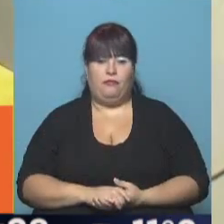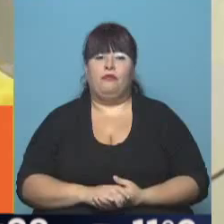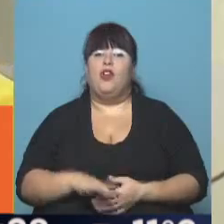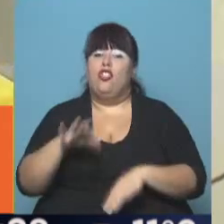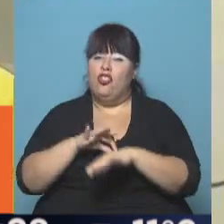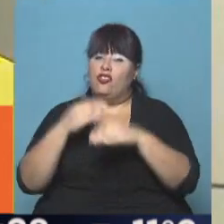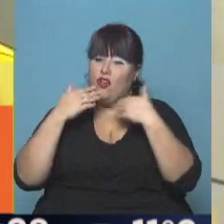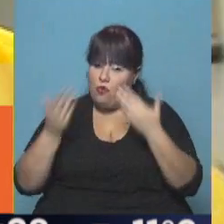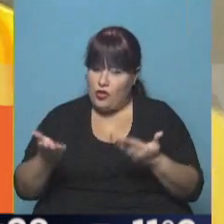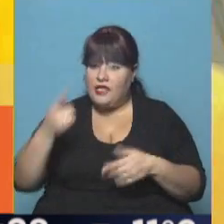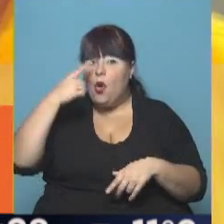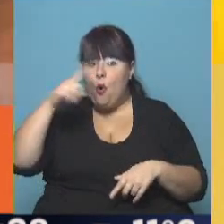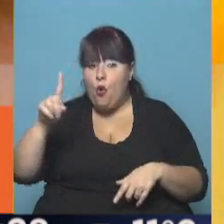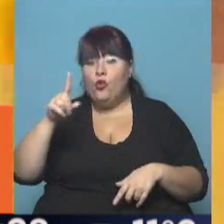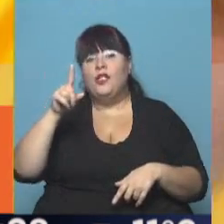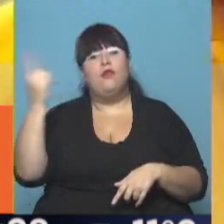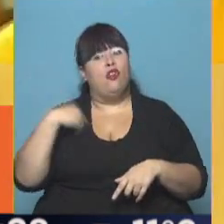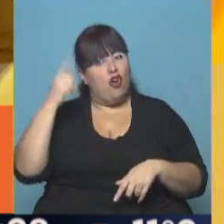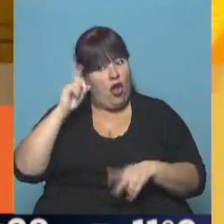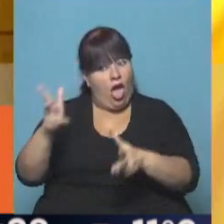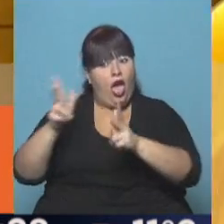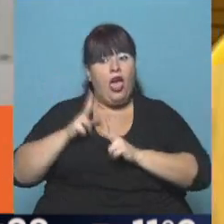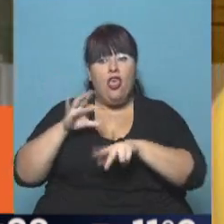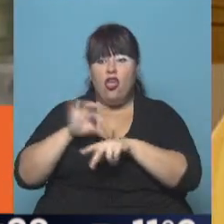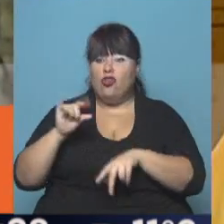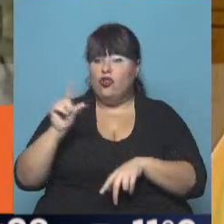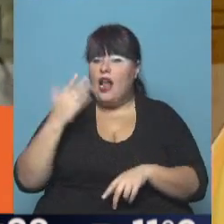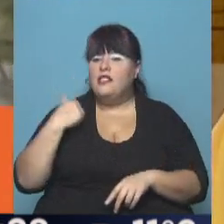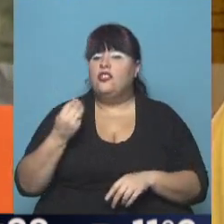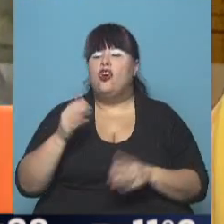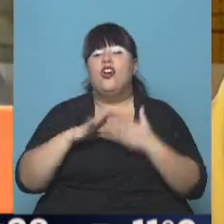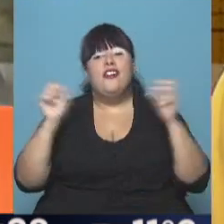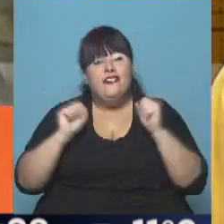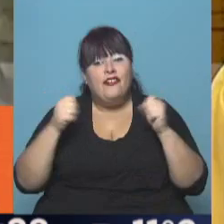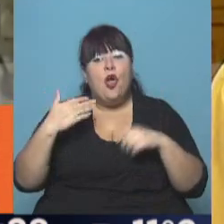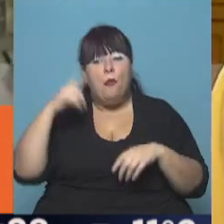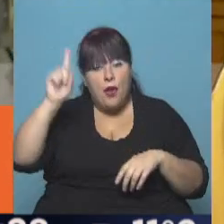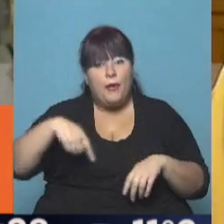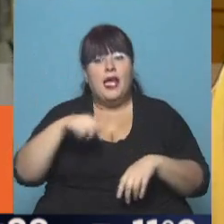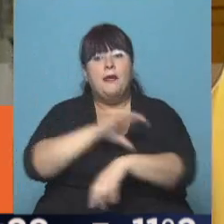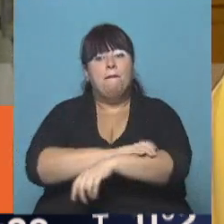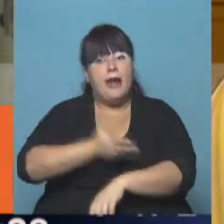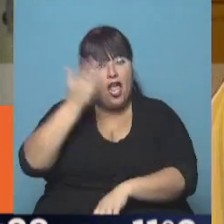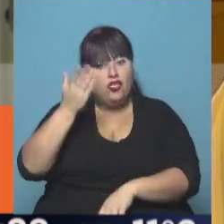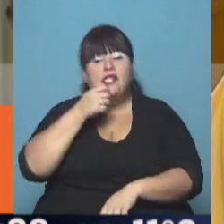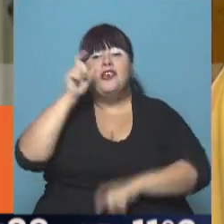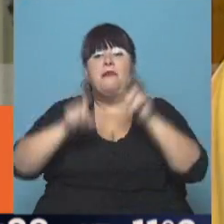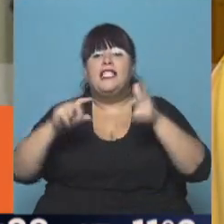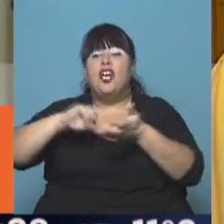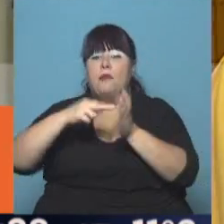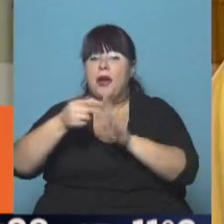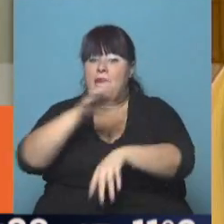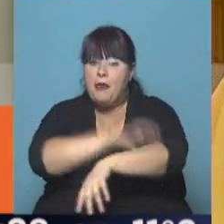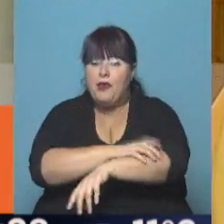doctor muchas gracias y por último algo que no sabíamos que nos dijo el doctor es un gatito con el frío puede subir la presión arterial aquellas personas que tienen